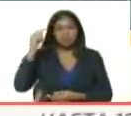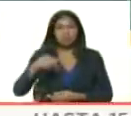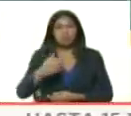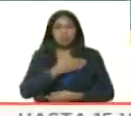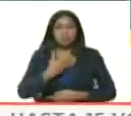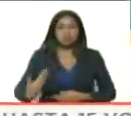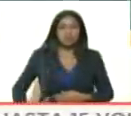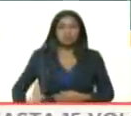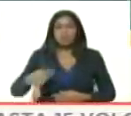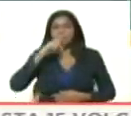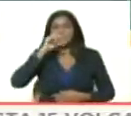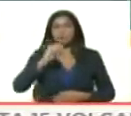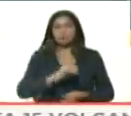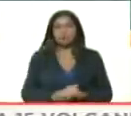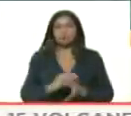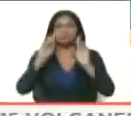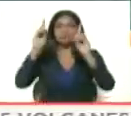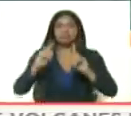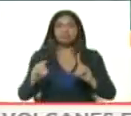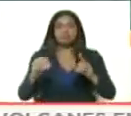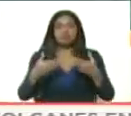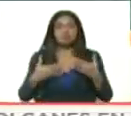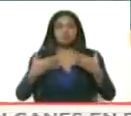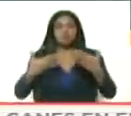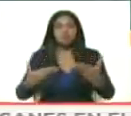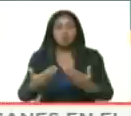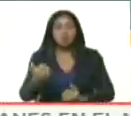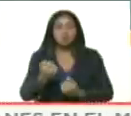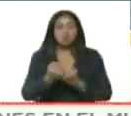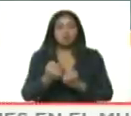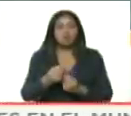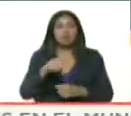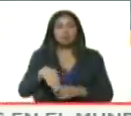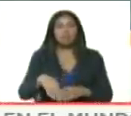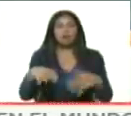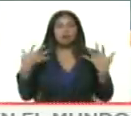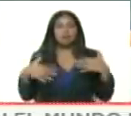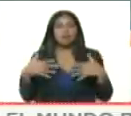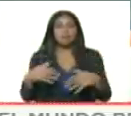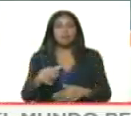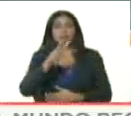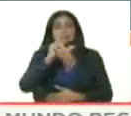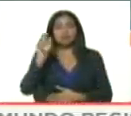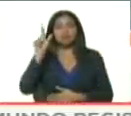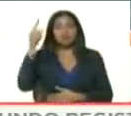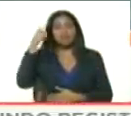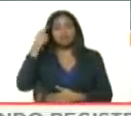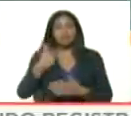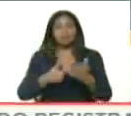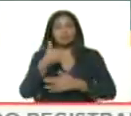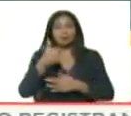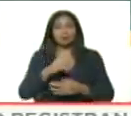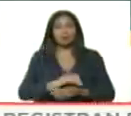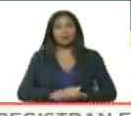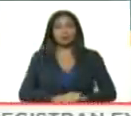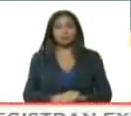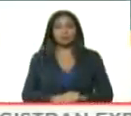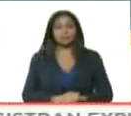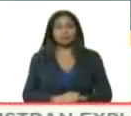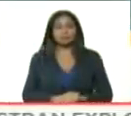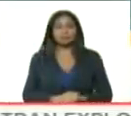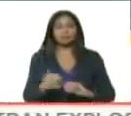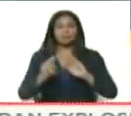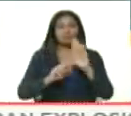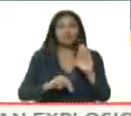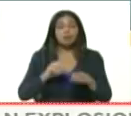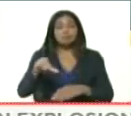presidente Nicolás Maduro ha decidido extender el estado de alarma por 30 días más. En el marco de